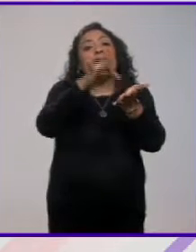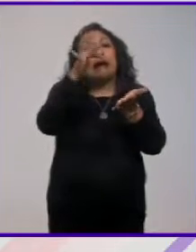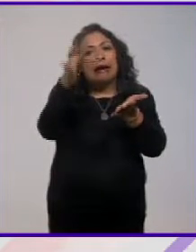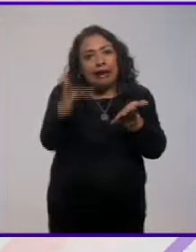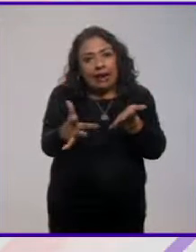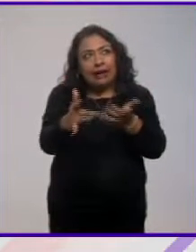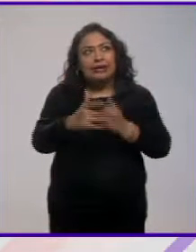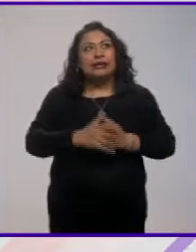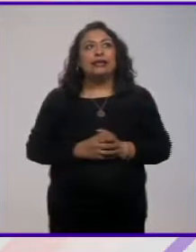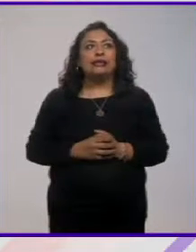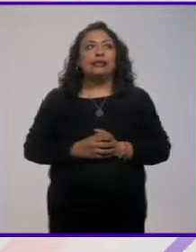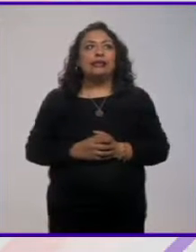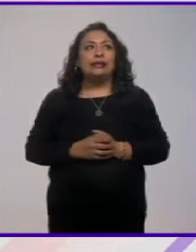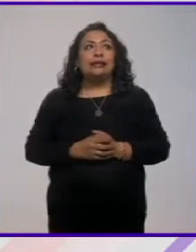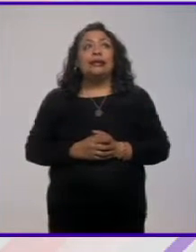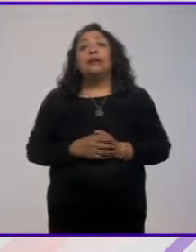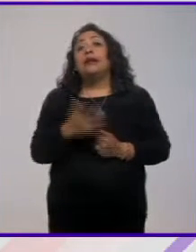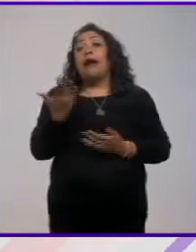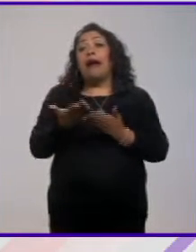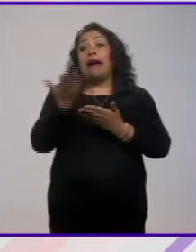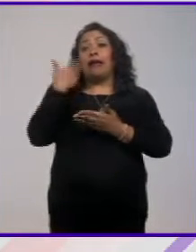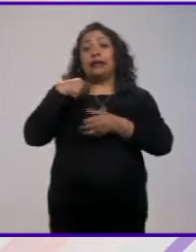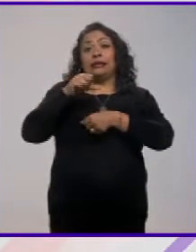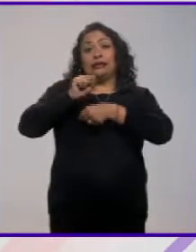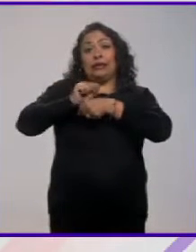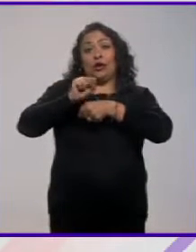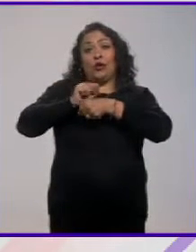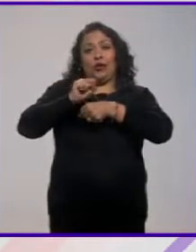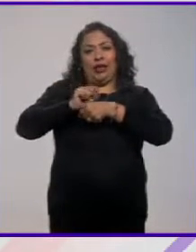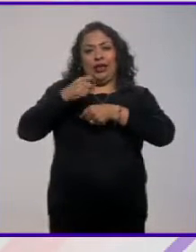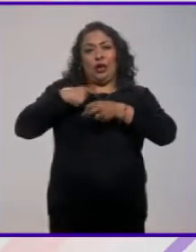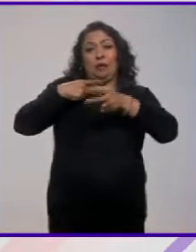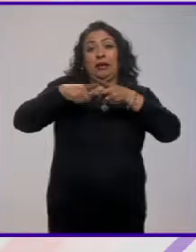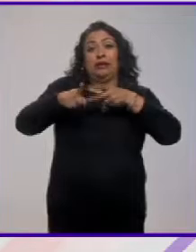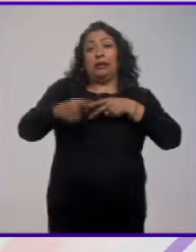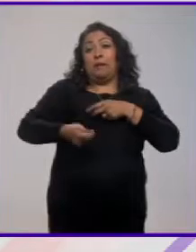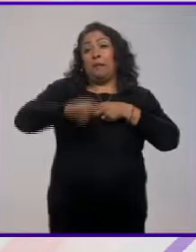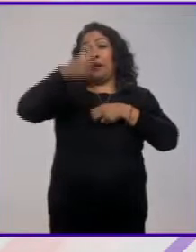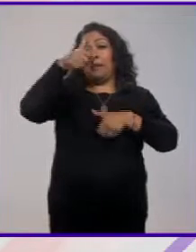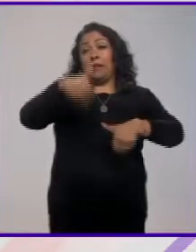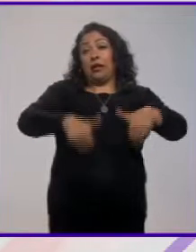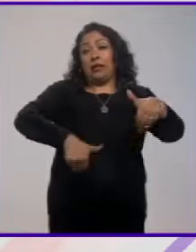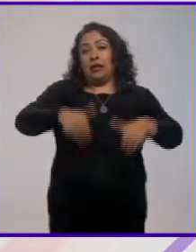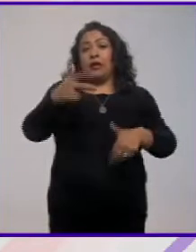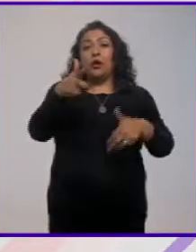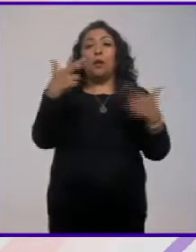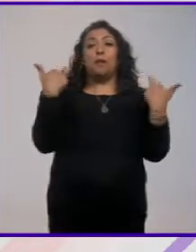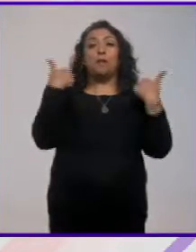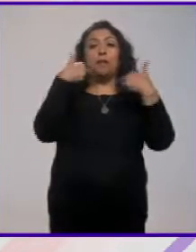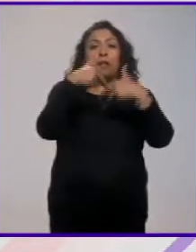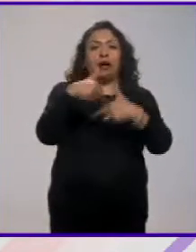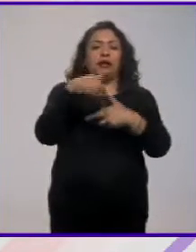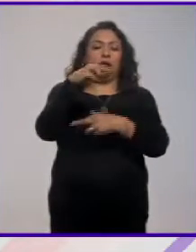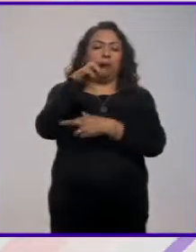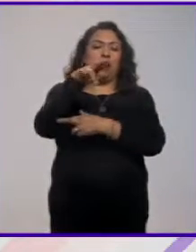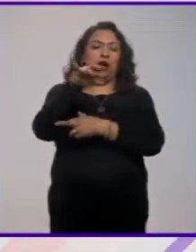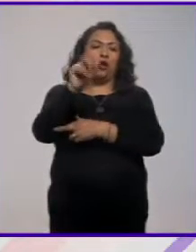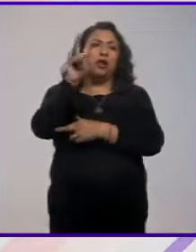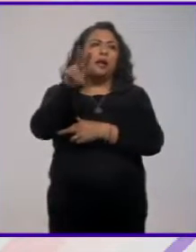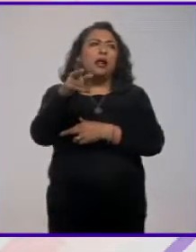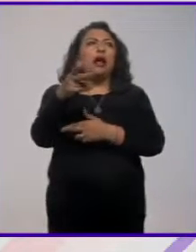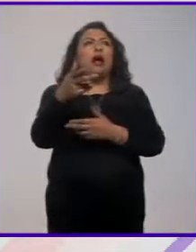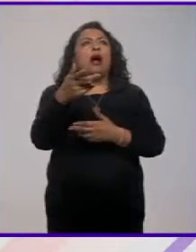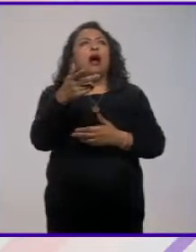agradecimiento desde la secundaria, donde hice mi primera obra de teatro con un maestro que se llamó Mario del Razo, que nos hizo